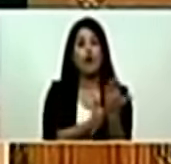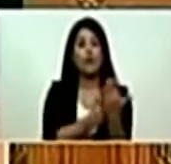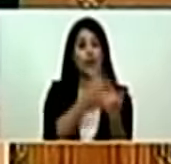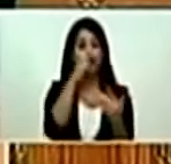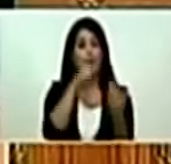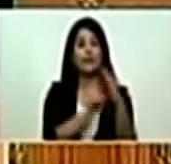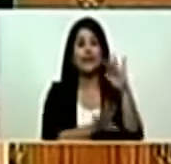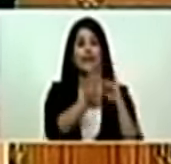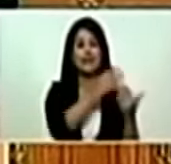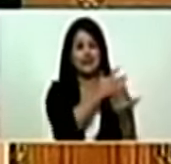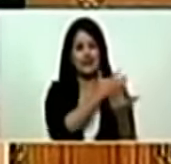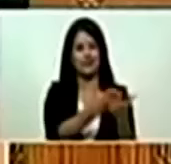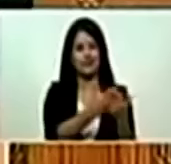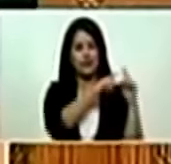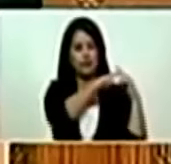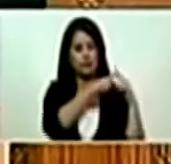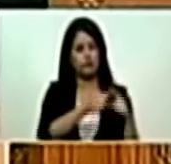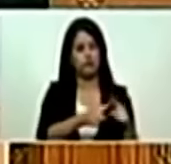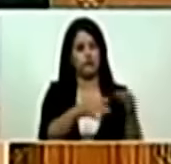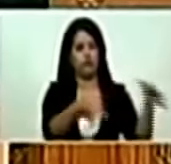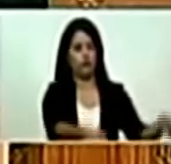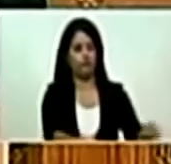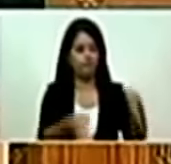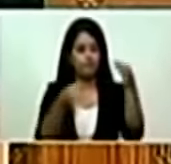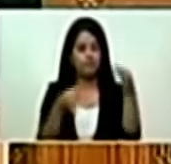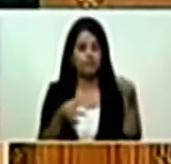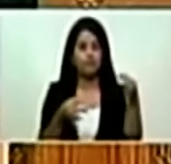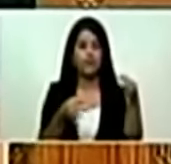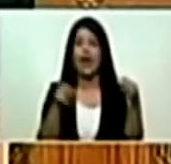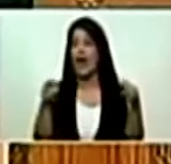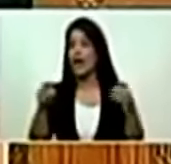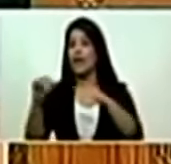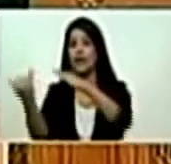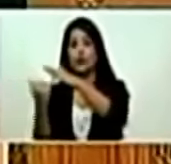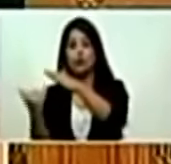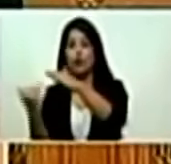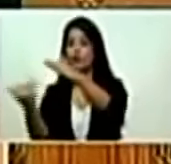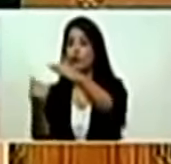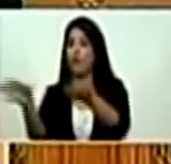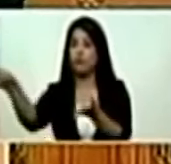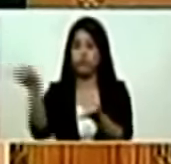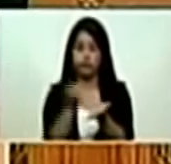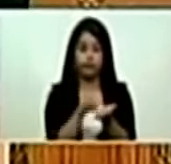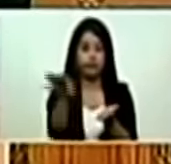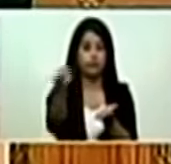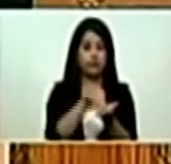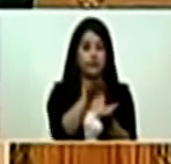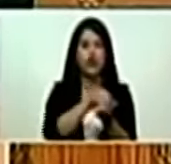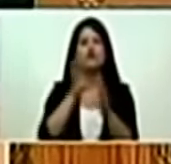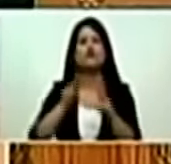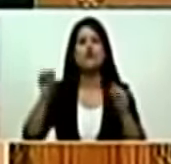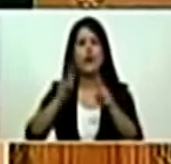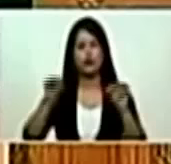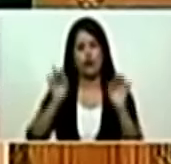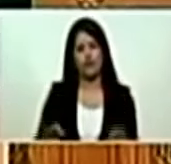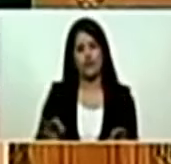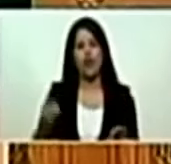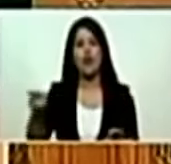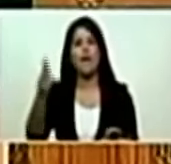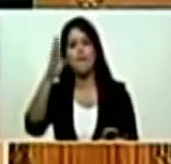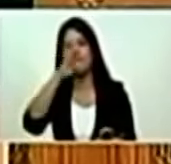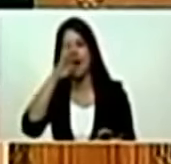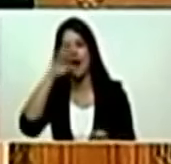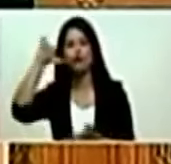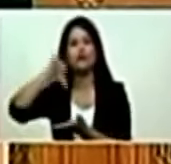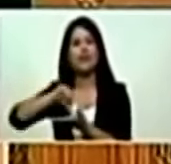ciegas, sin información ninguna, por renuencia del propio gobierno a suministrar las informaciones esenciales para poder formarse